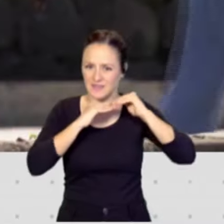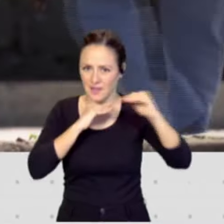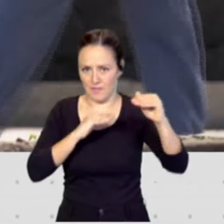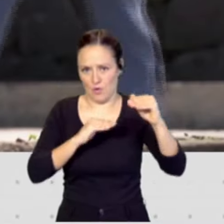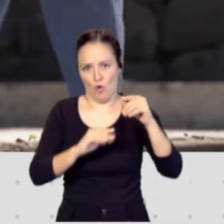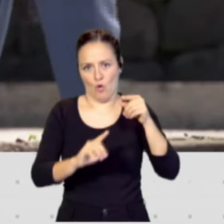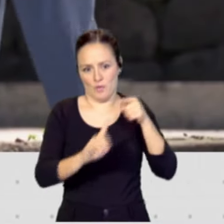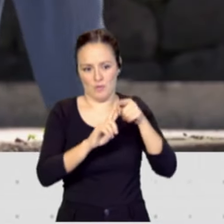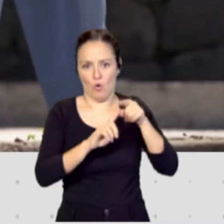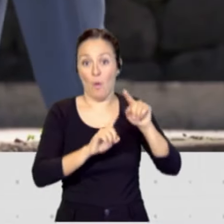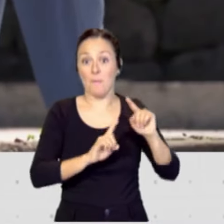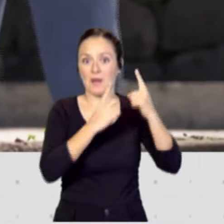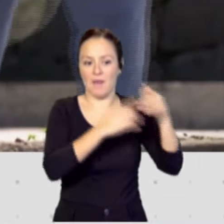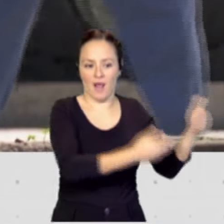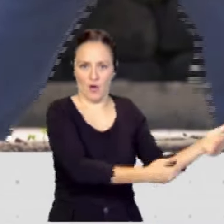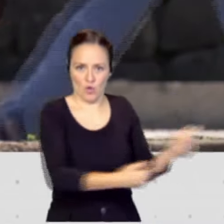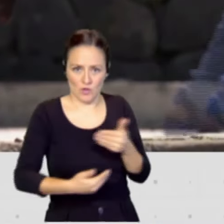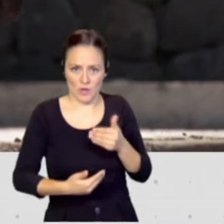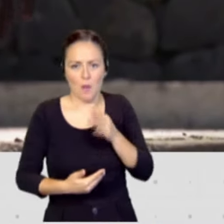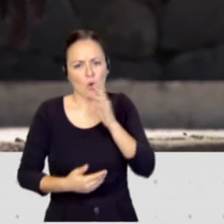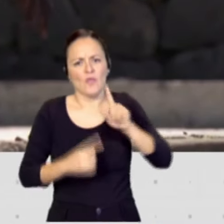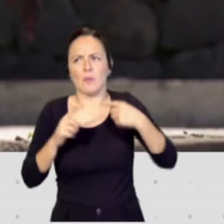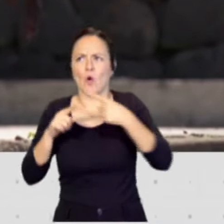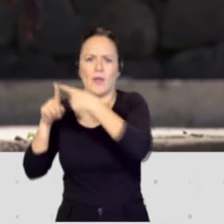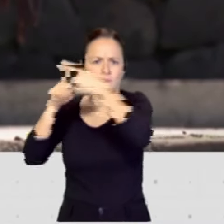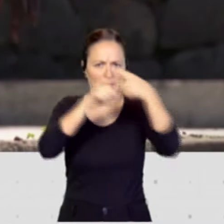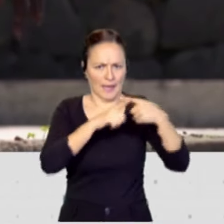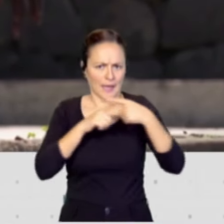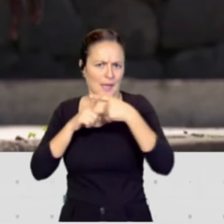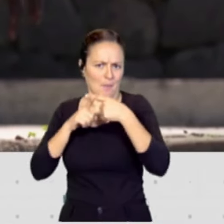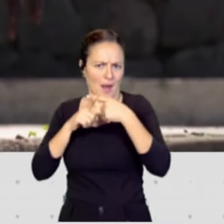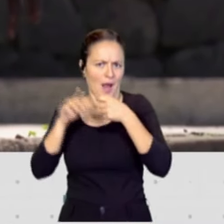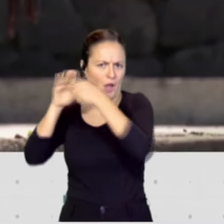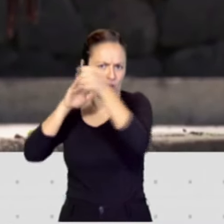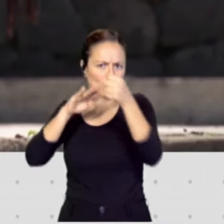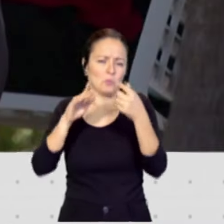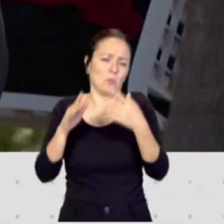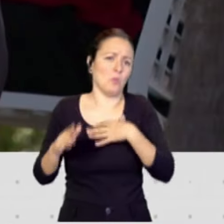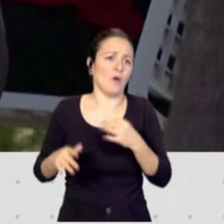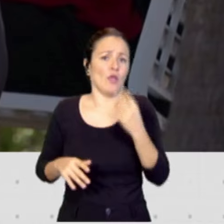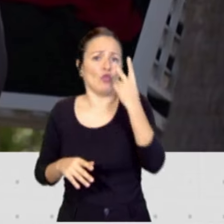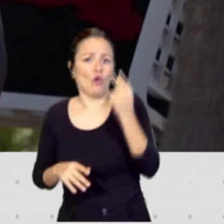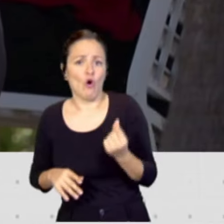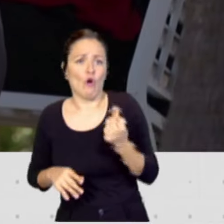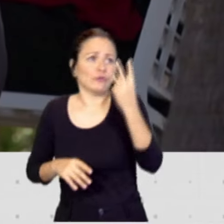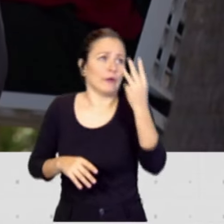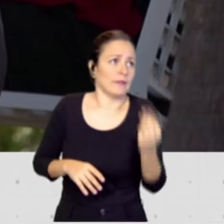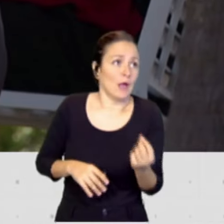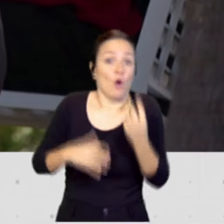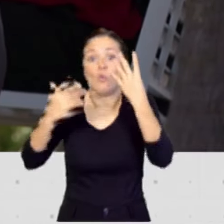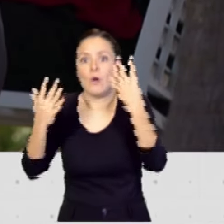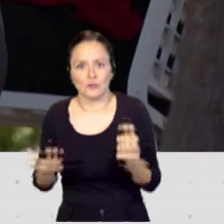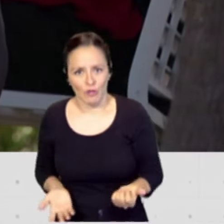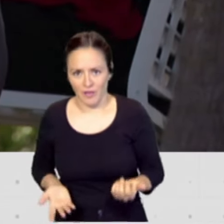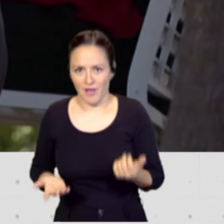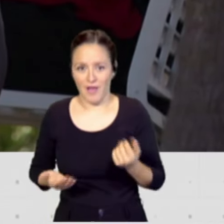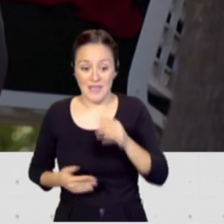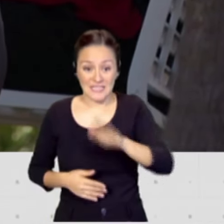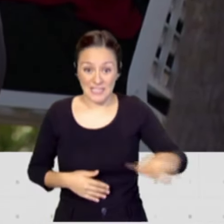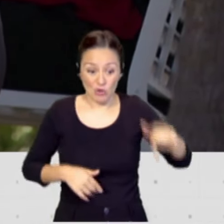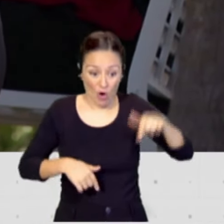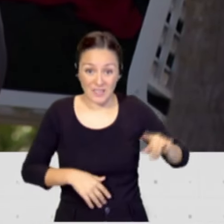reparto después se haga un reparto evidentemente habrá dos o tres días o cuatro o c días que los menores van a estar en Canarias digo